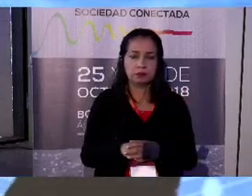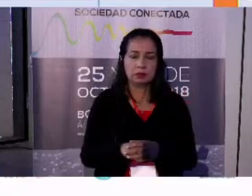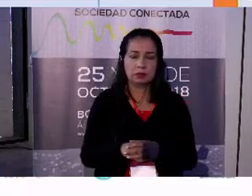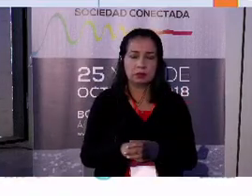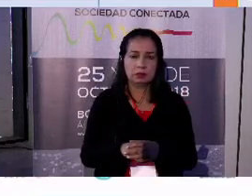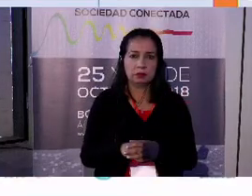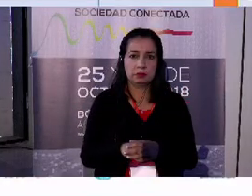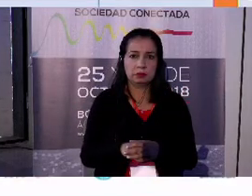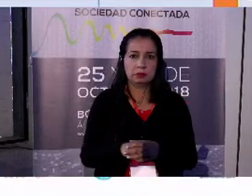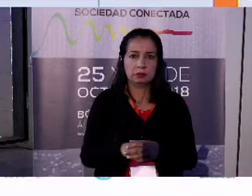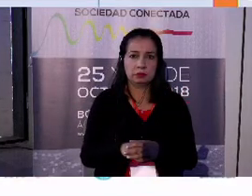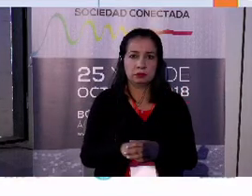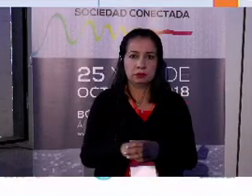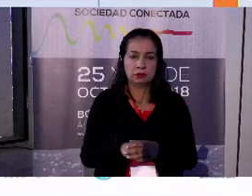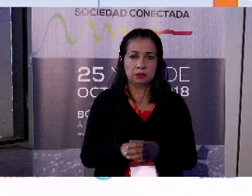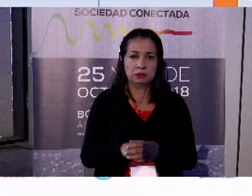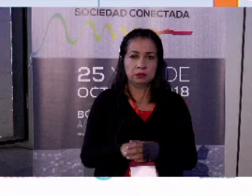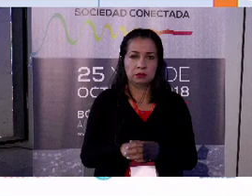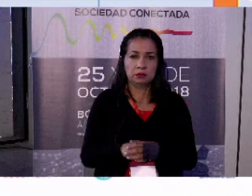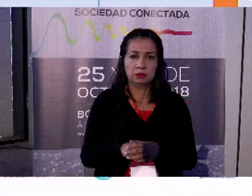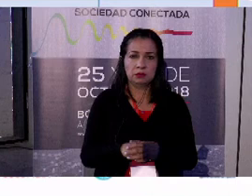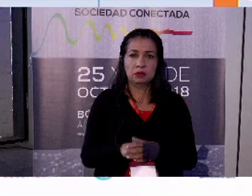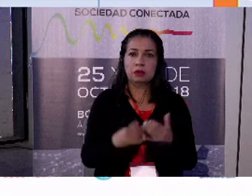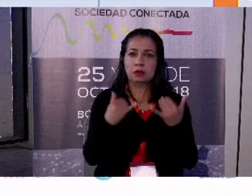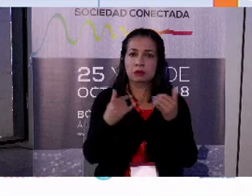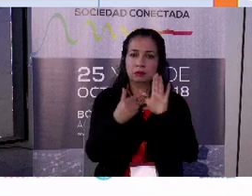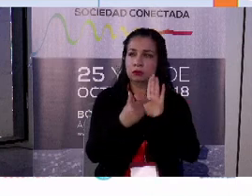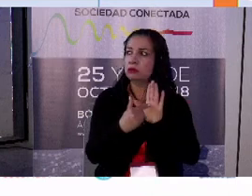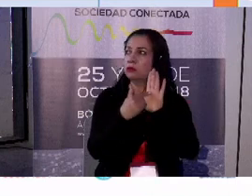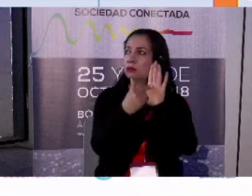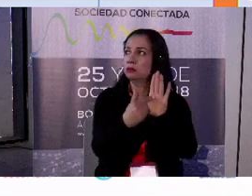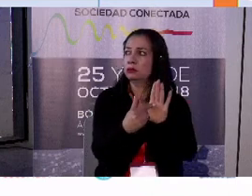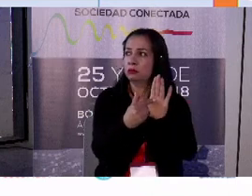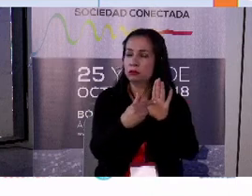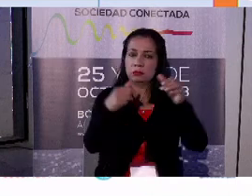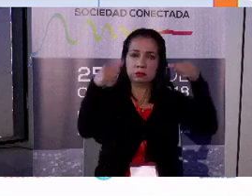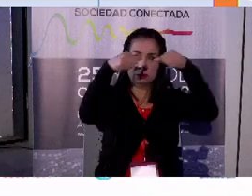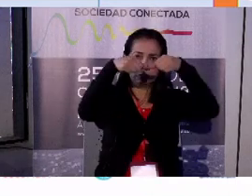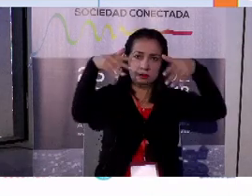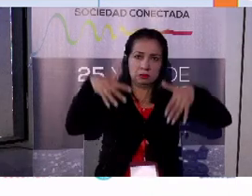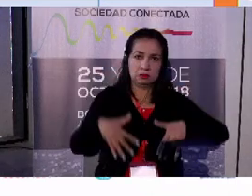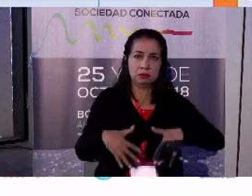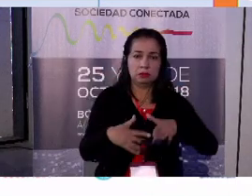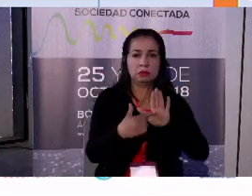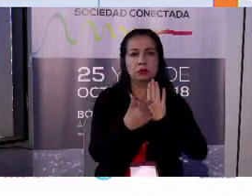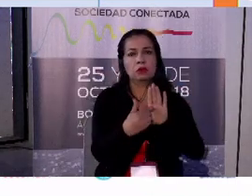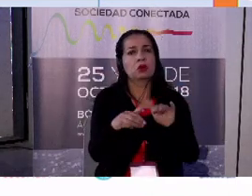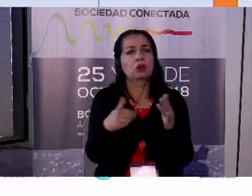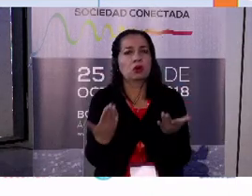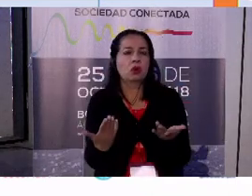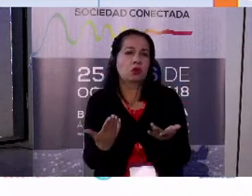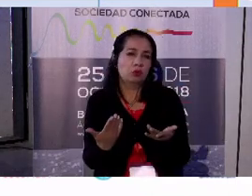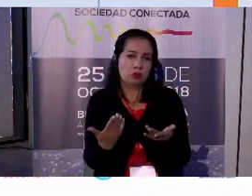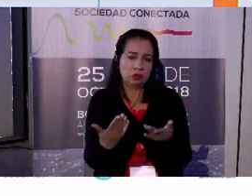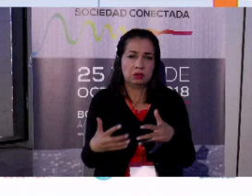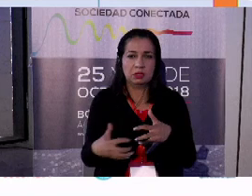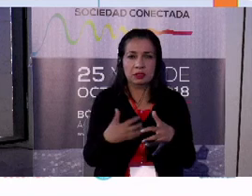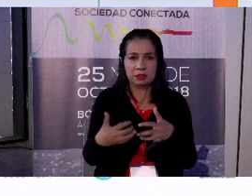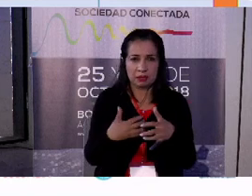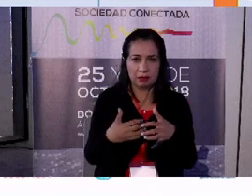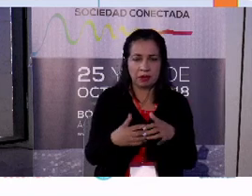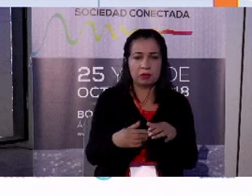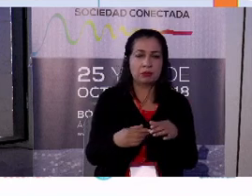Punto Esta es una división jerárquica del sistema con para los diferentes simuladores en la parte